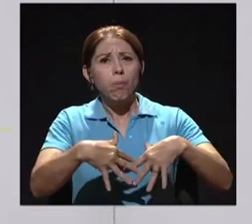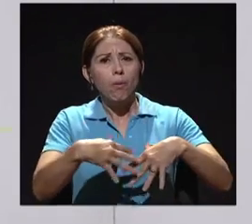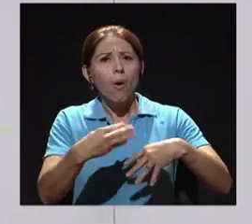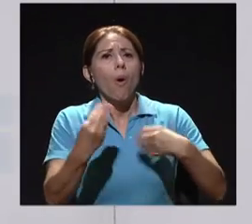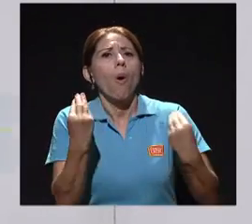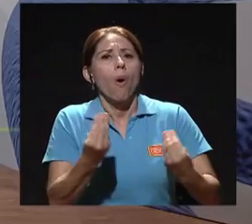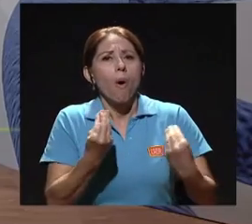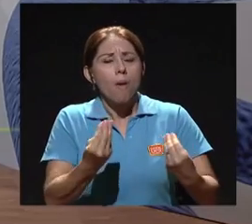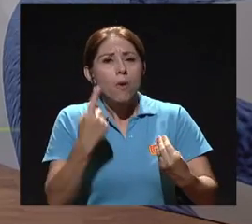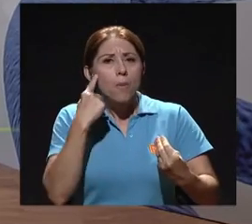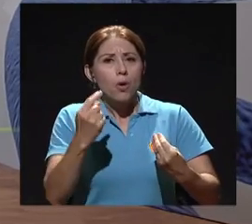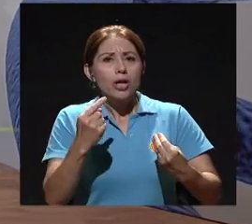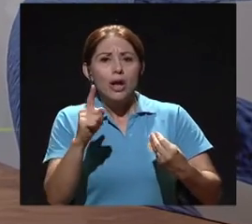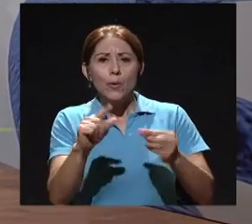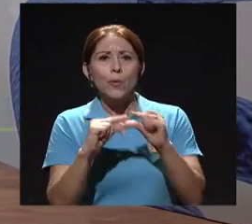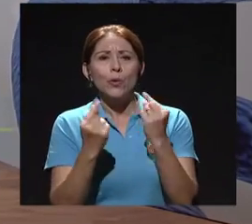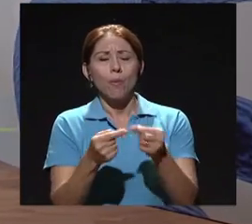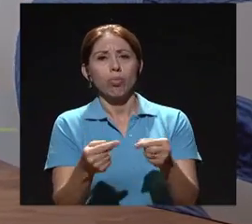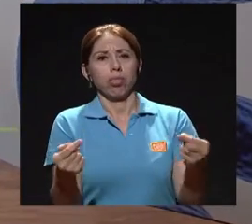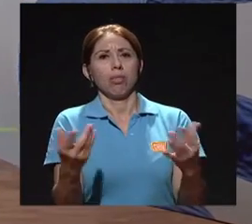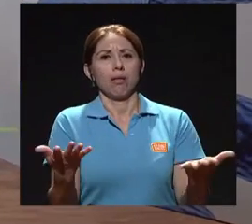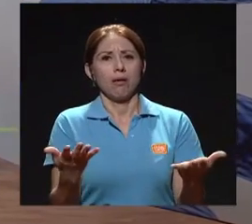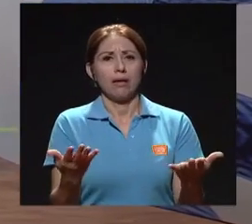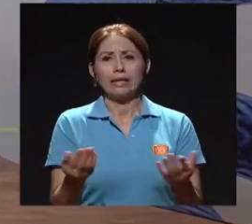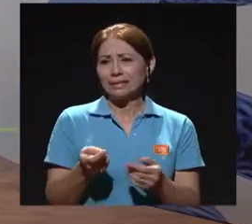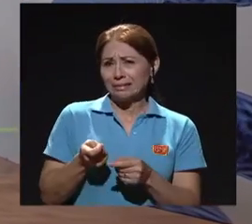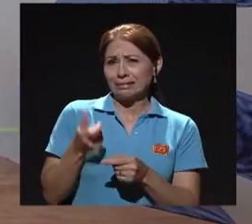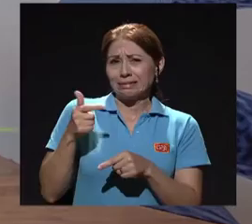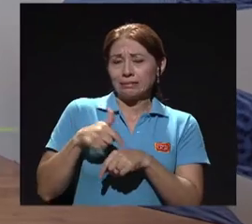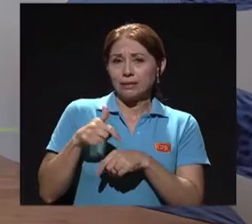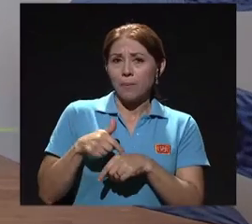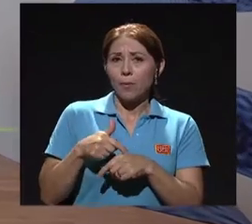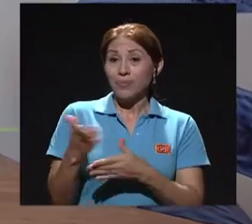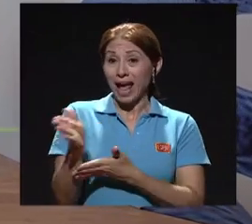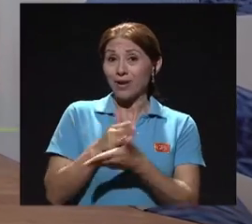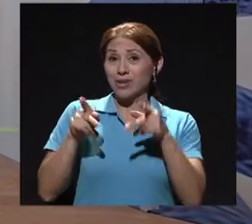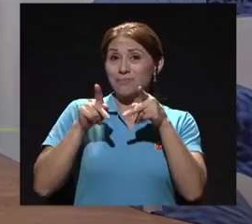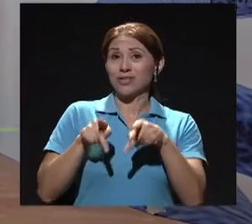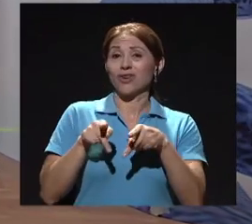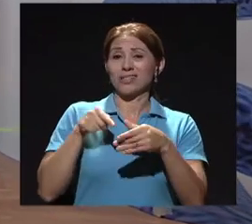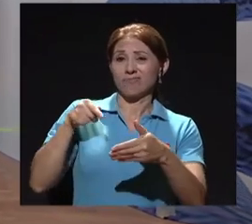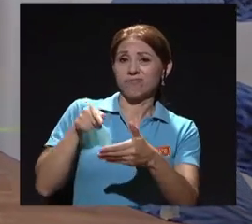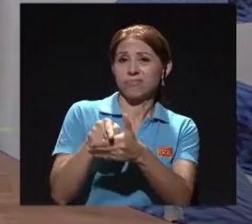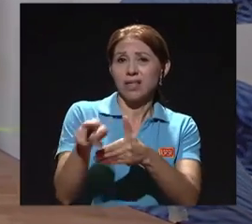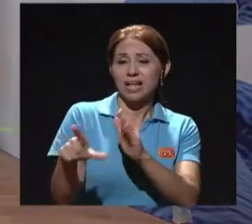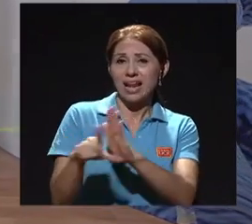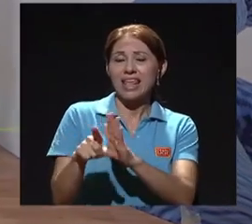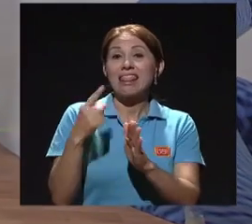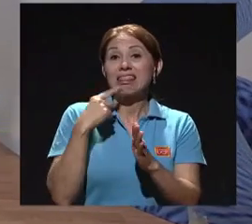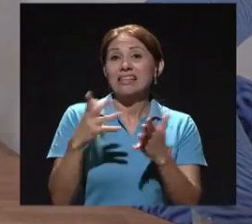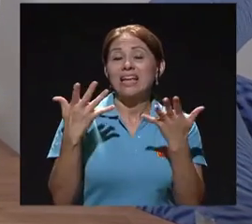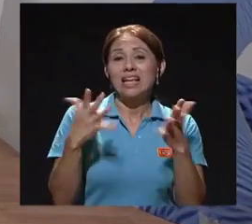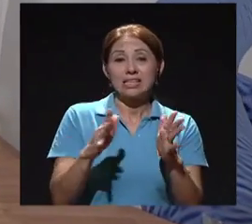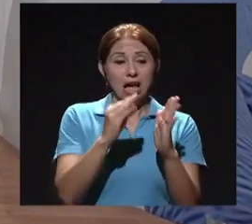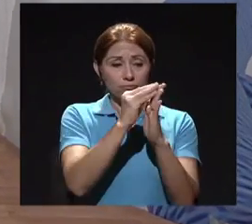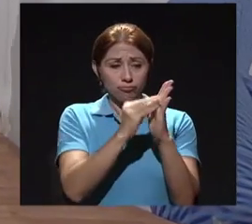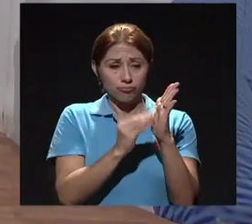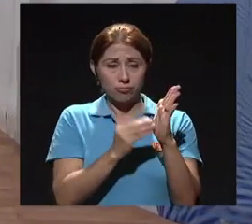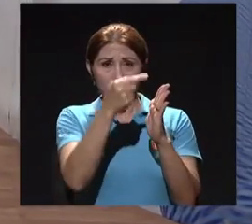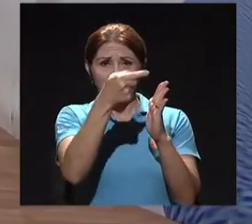los que dan créditos segundos estaban algunos detractores de esta ley dicen que el texto cambió radicalmente